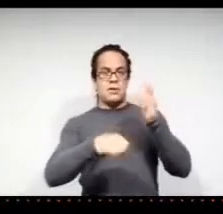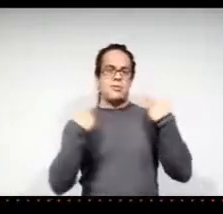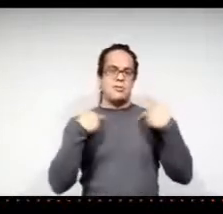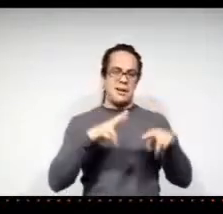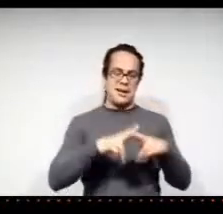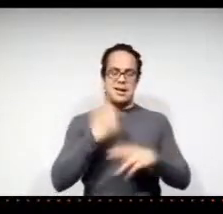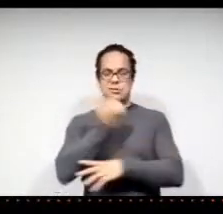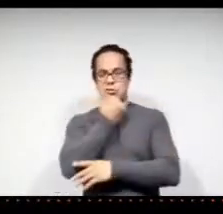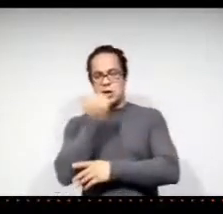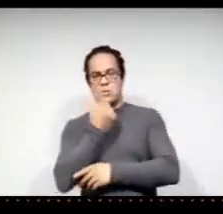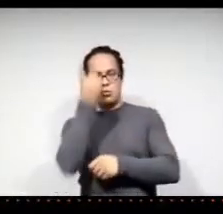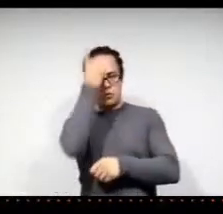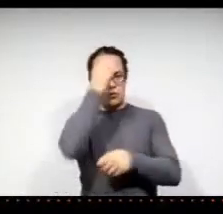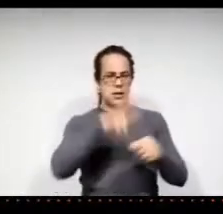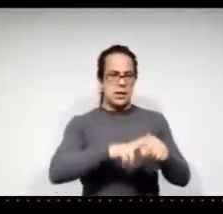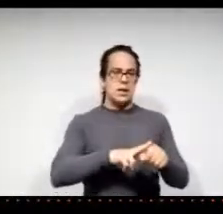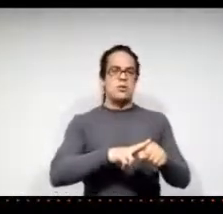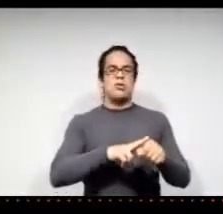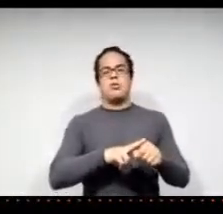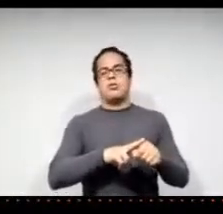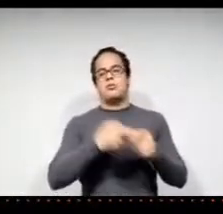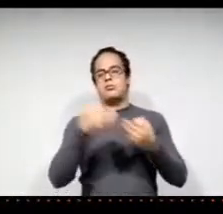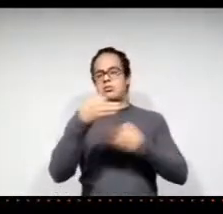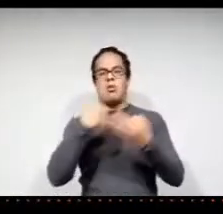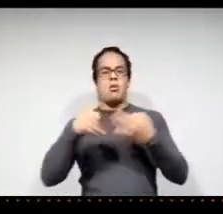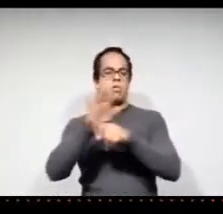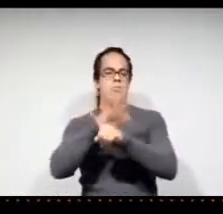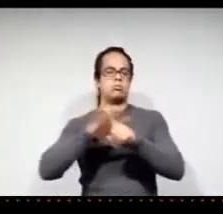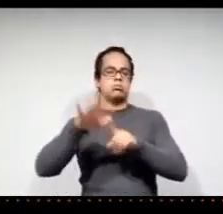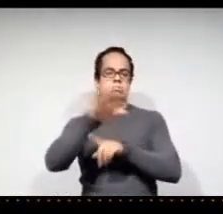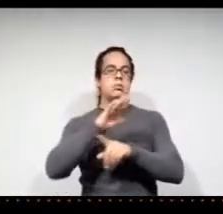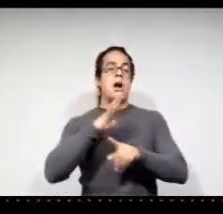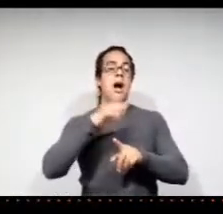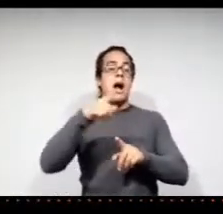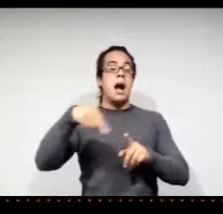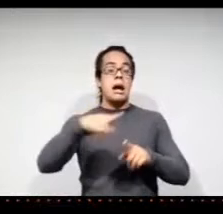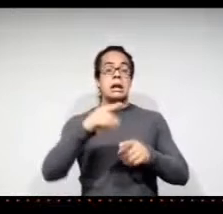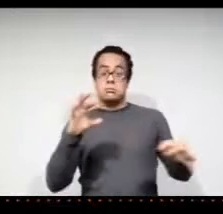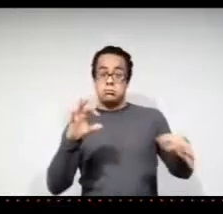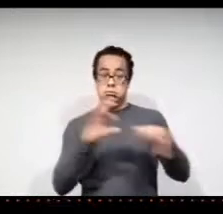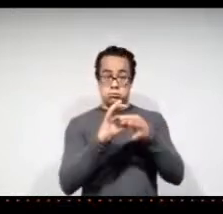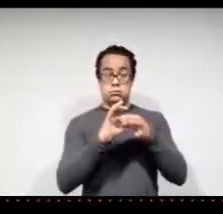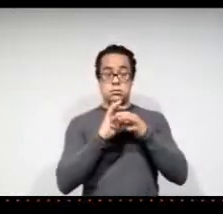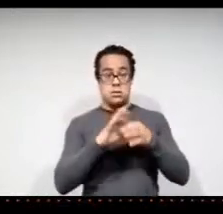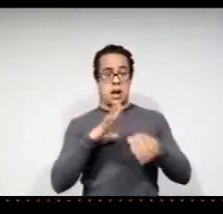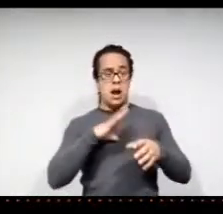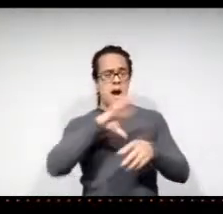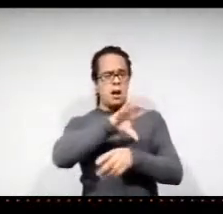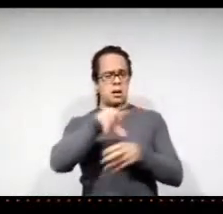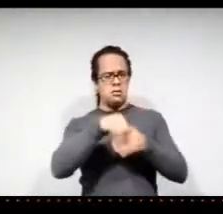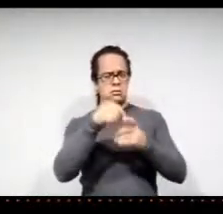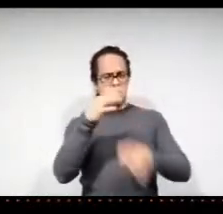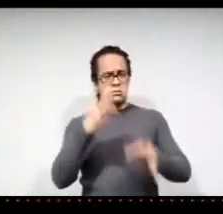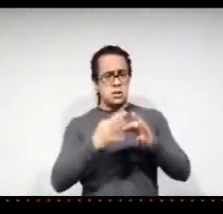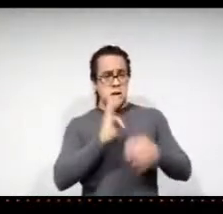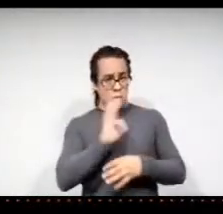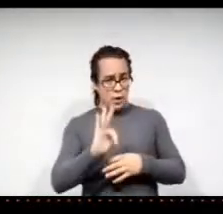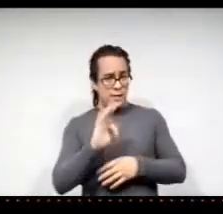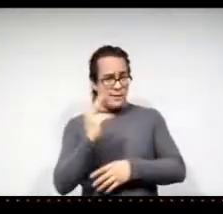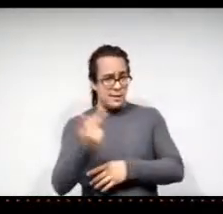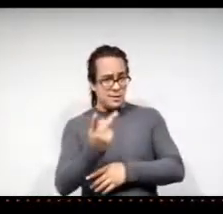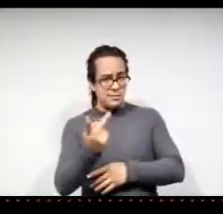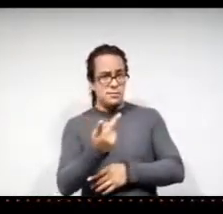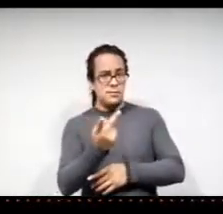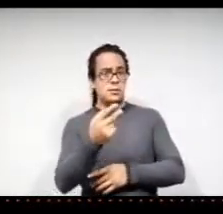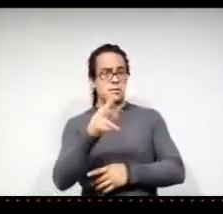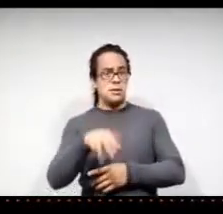alumnos, directivos y entornos que rodean, están adaptados y están en condiciones de poder ir cambiando ese